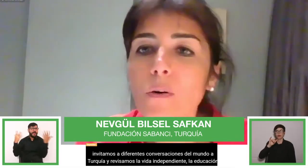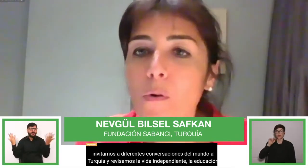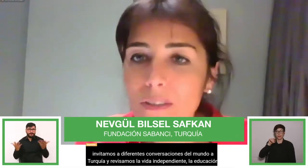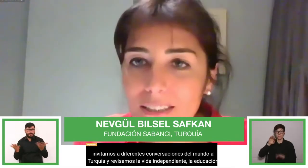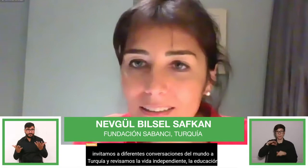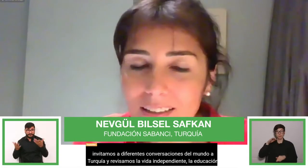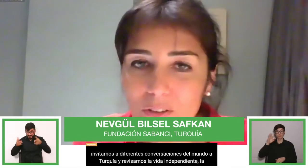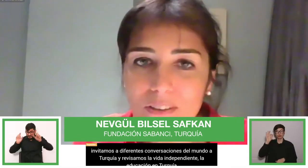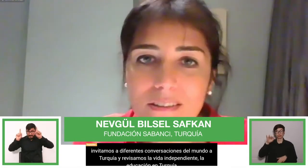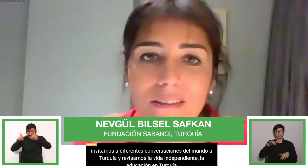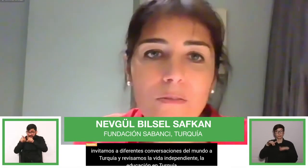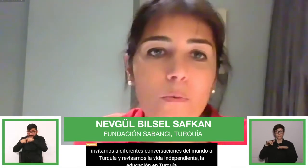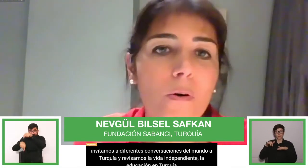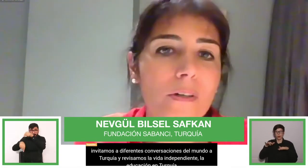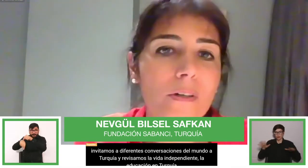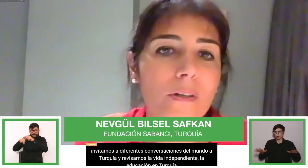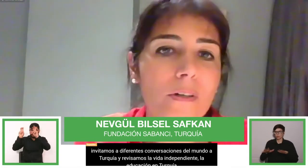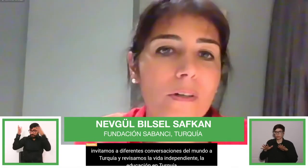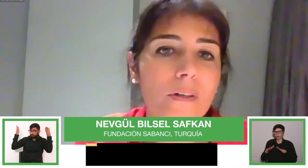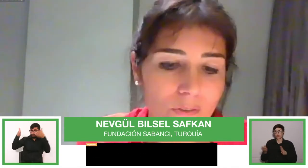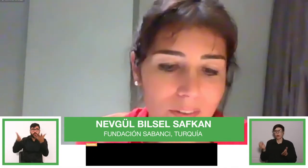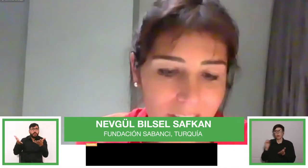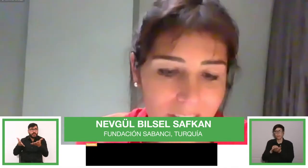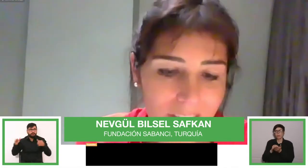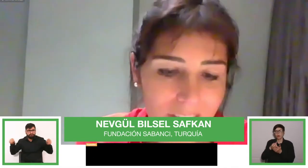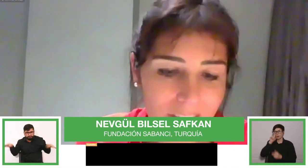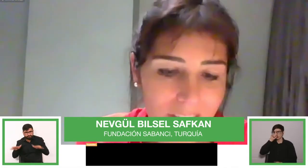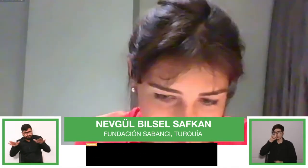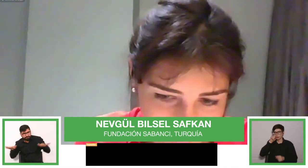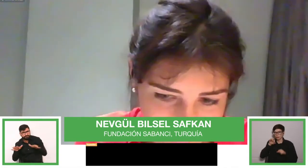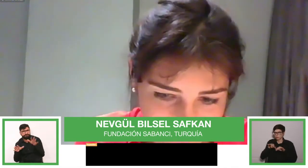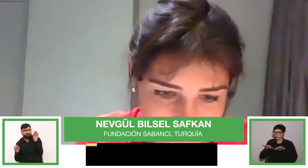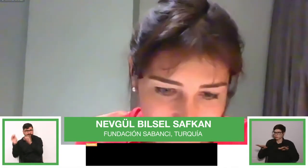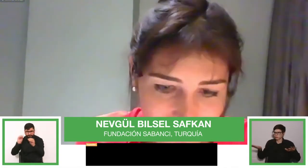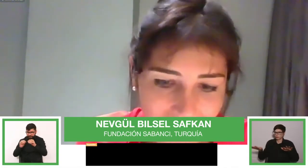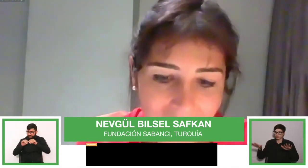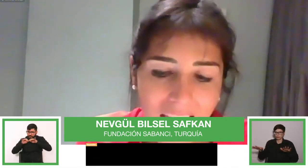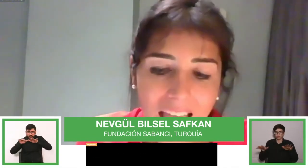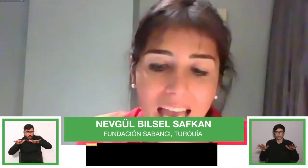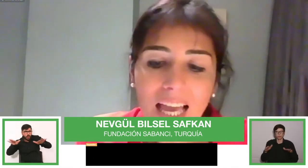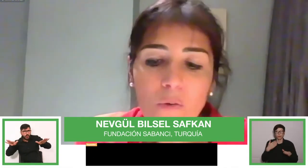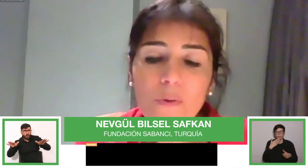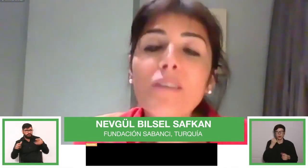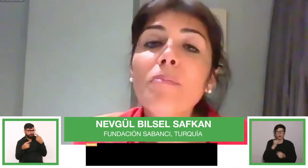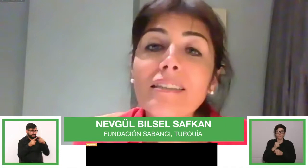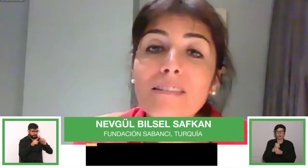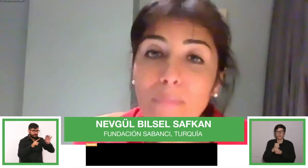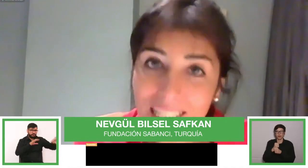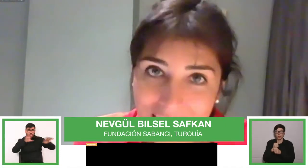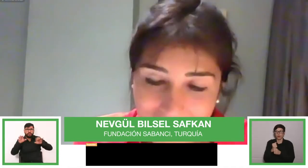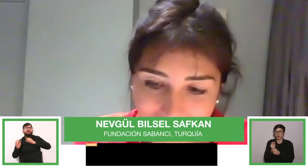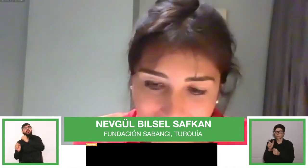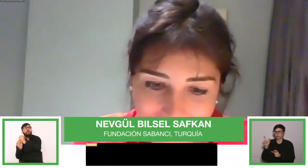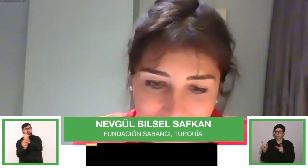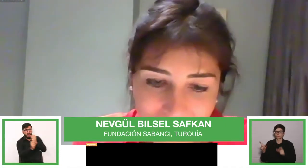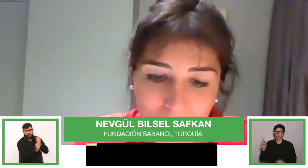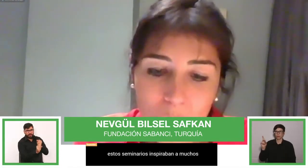a muchas personas en el país y organizaciones también para trabajar con personas con